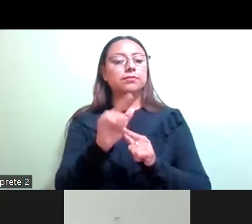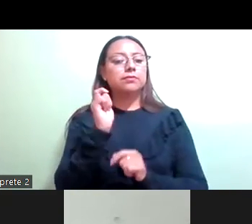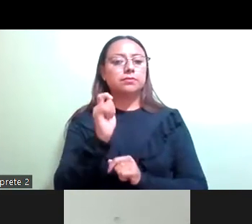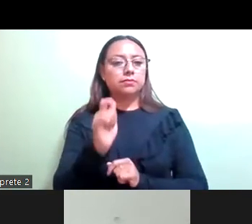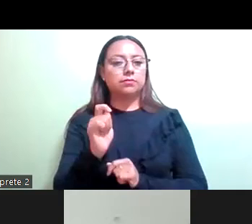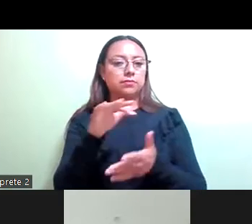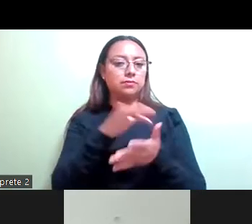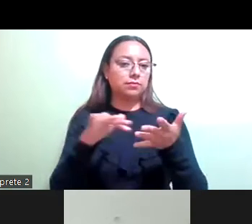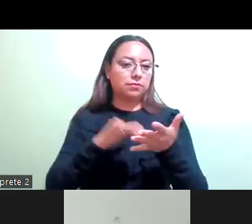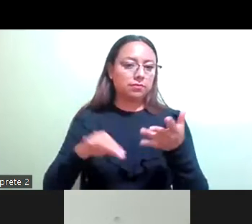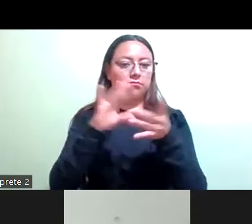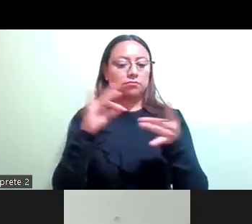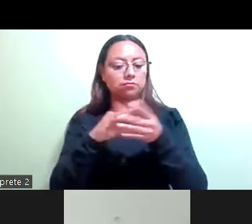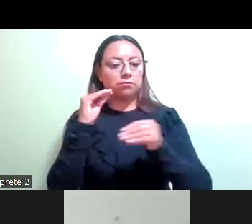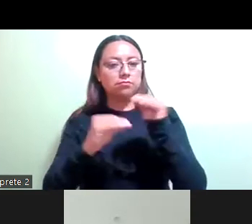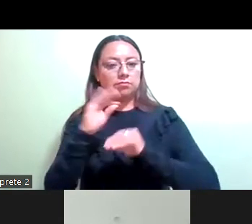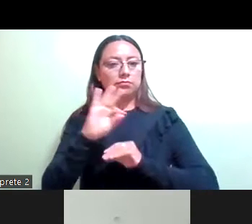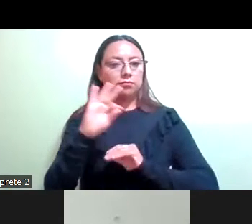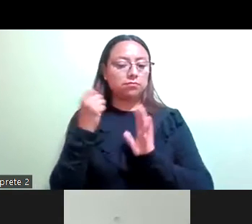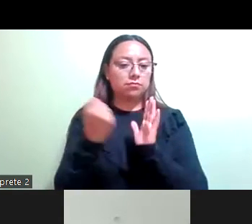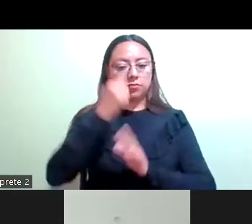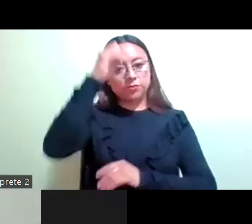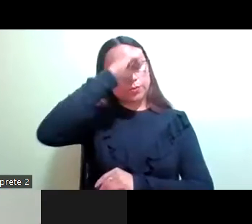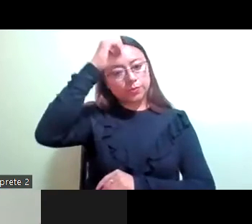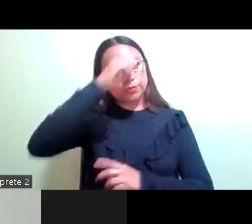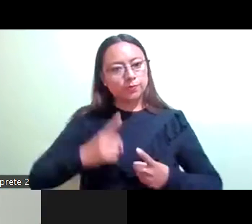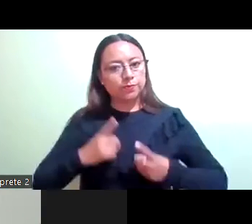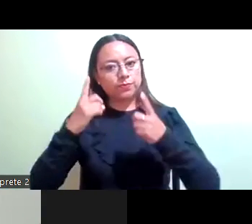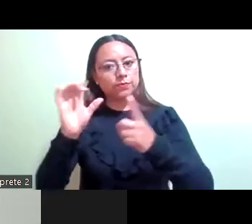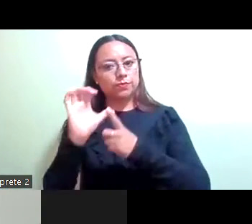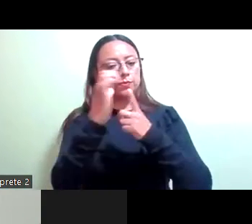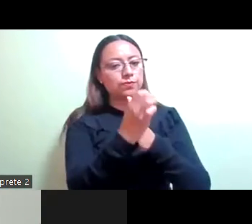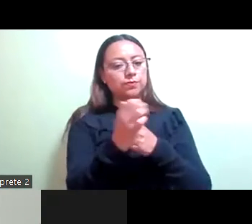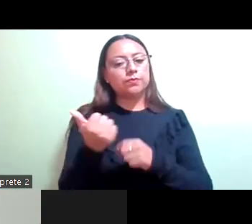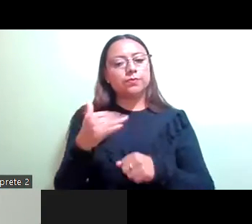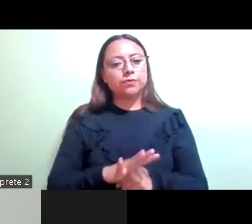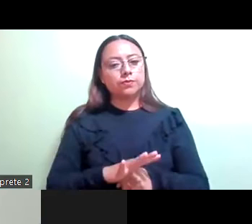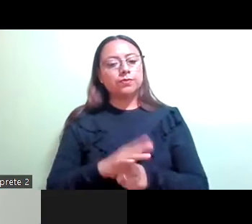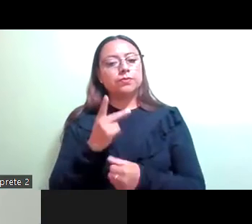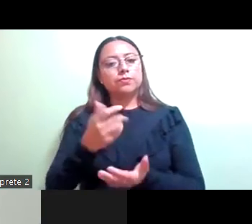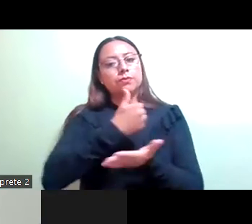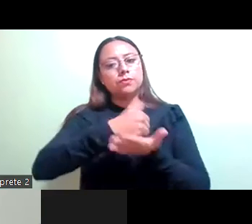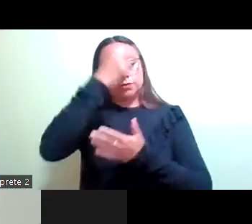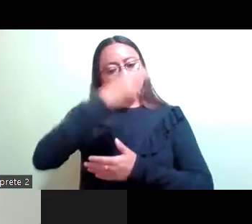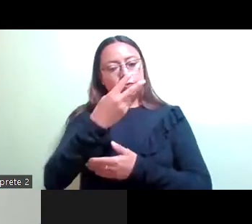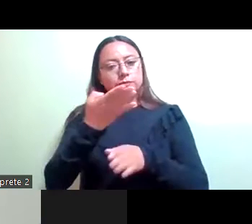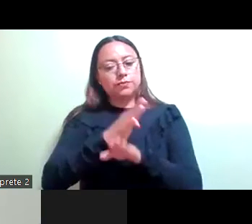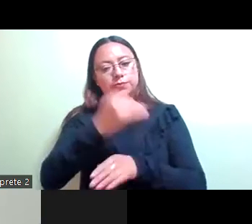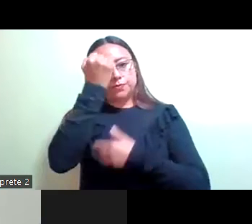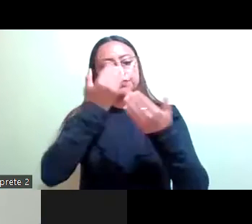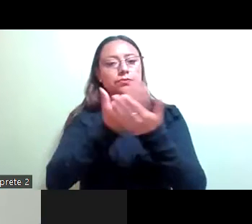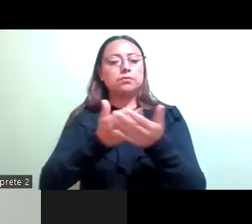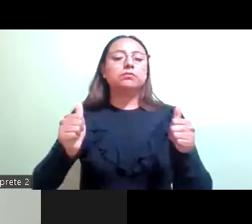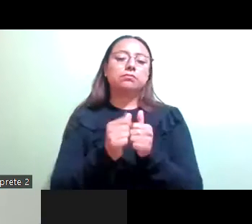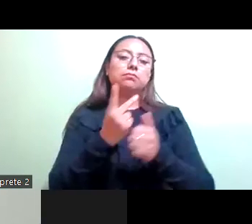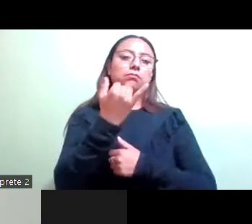y, en su caso, aprobación de la opinión que emite la Comisión de Administración Pública Local relativa a la iniciativa con proyecto de decreto